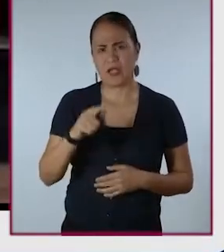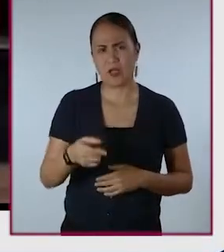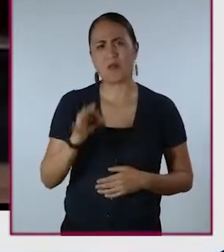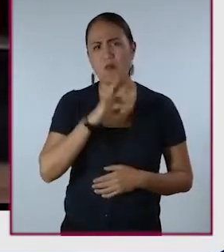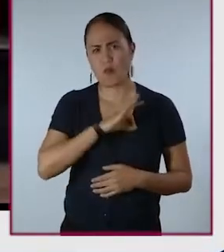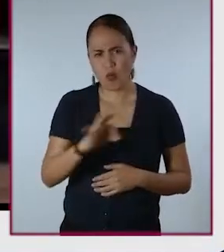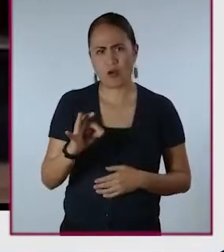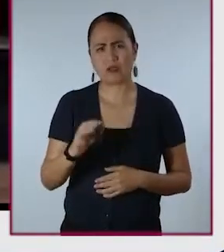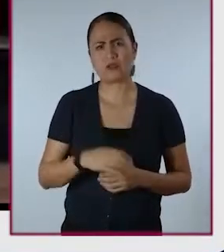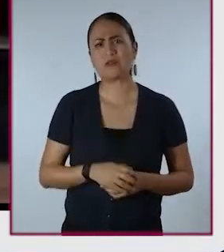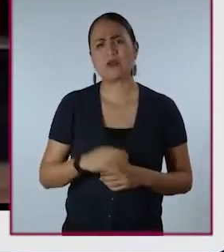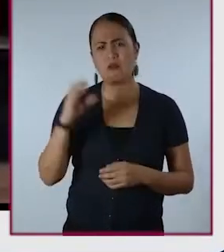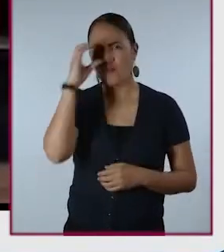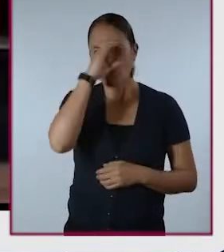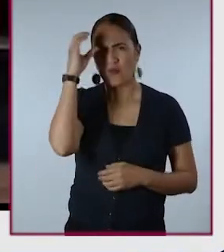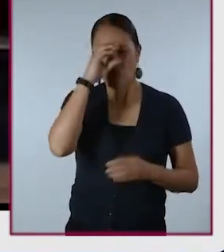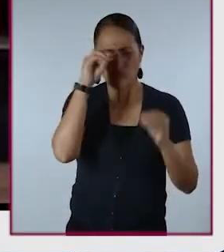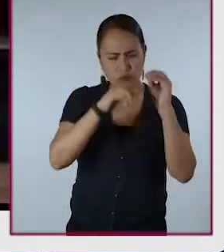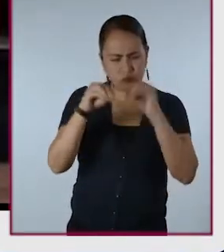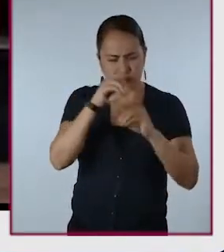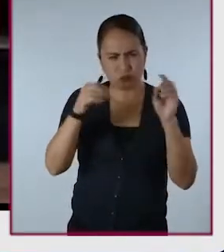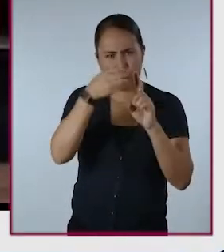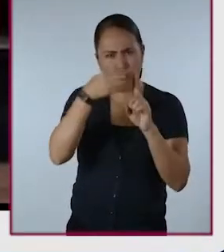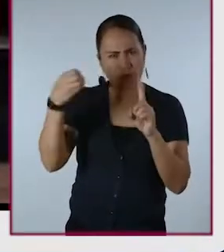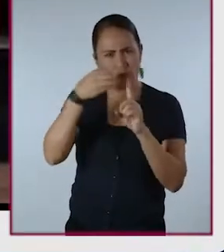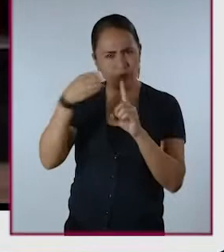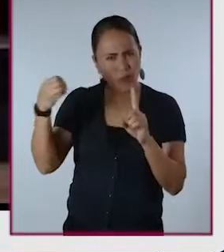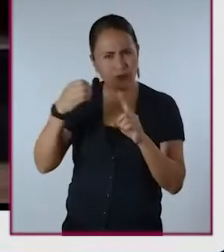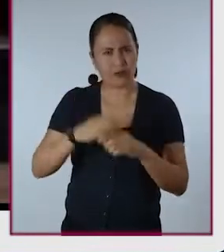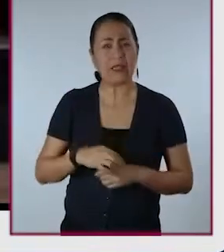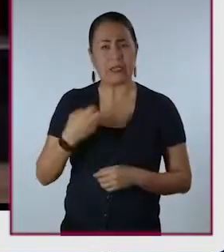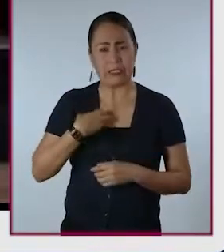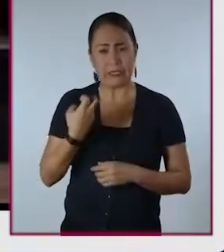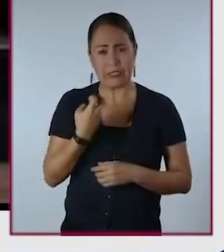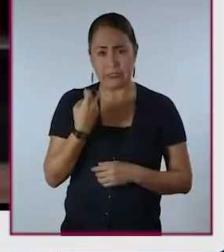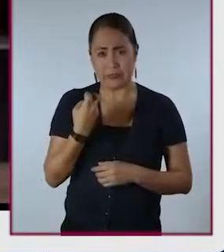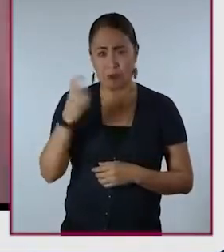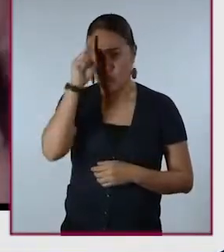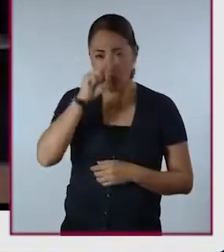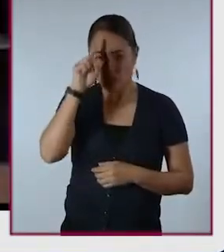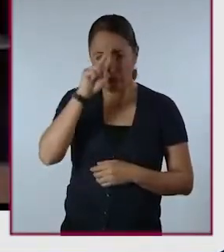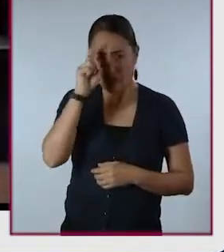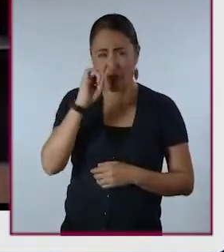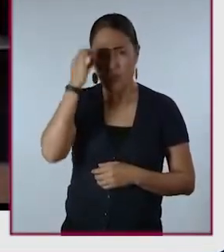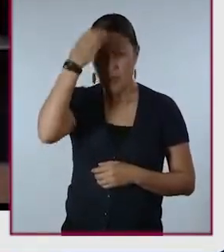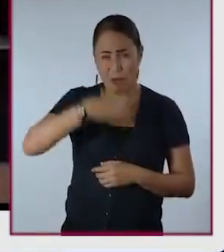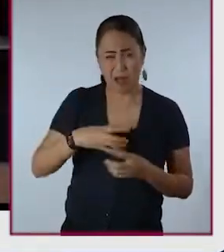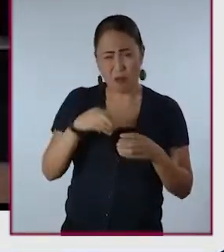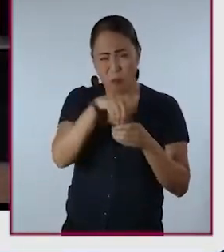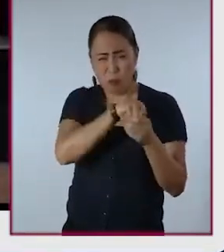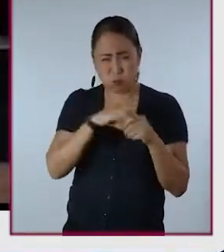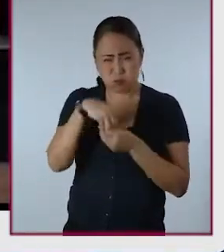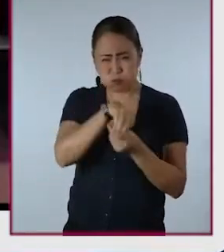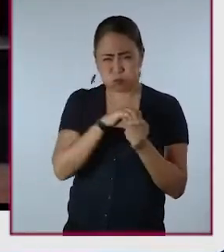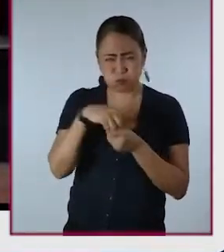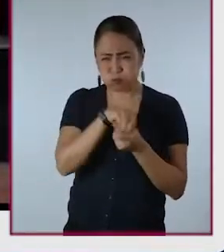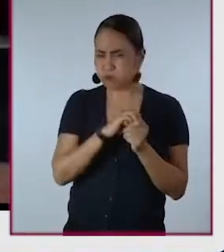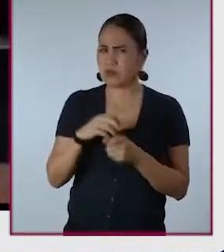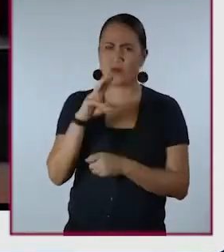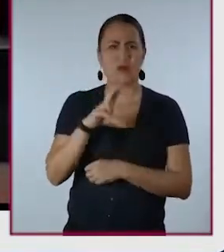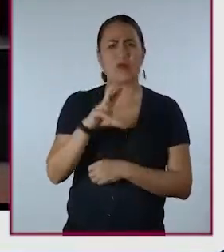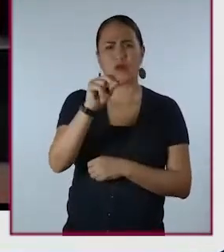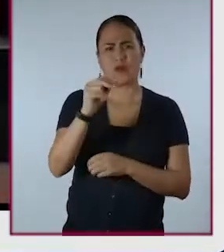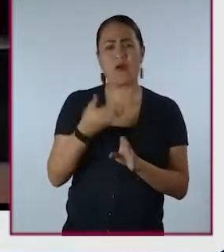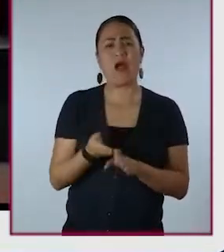administración o gestión de las imágenes. Es mi recomendación. No nos inundemos, ¿sí? Porque antes